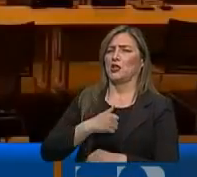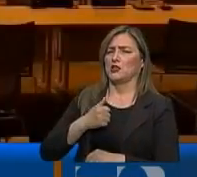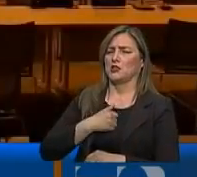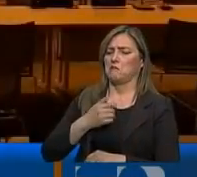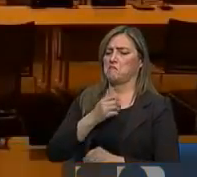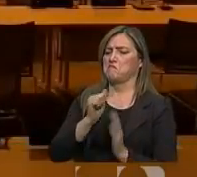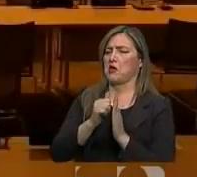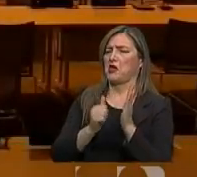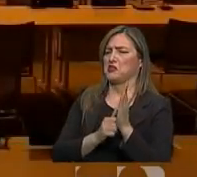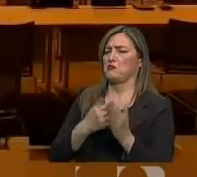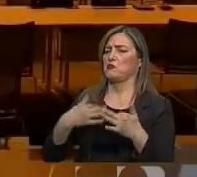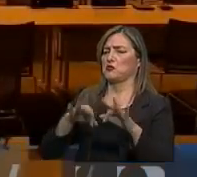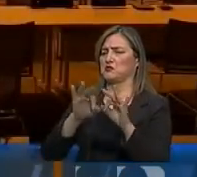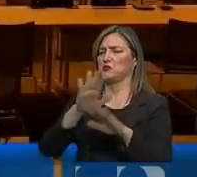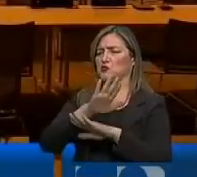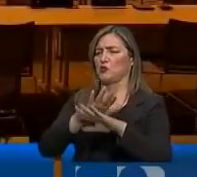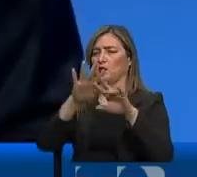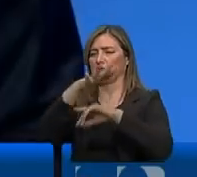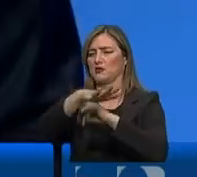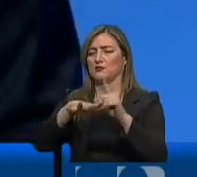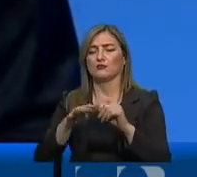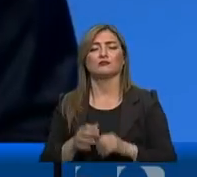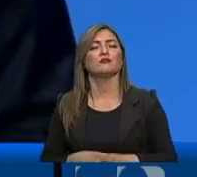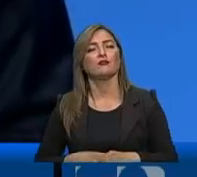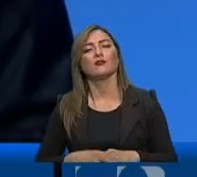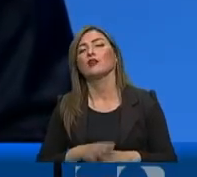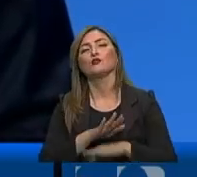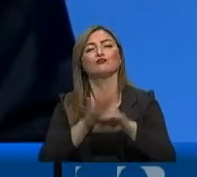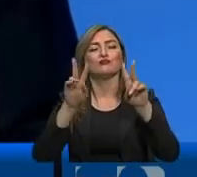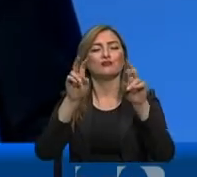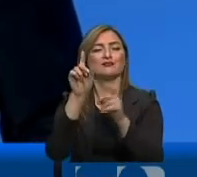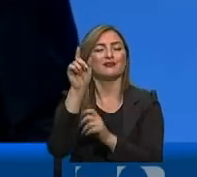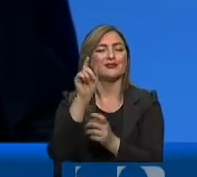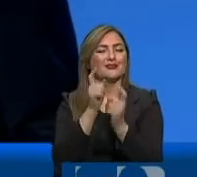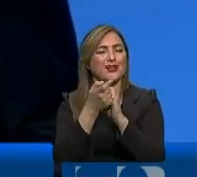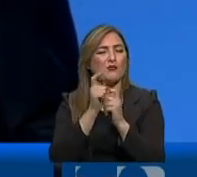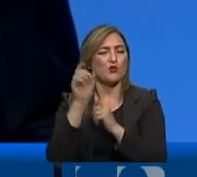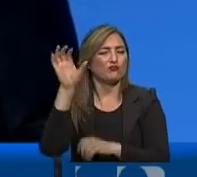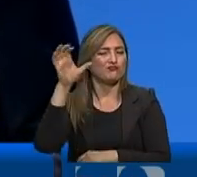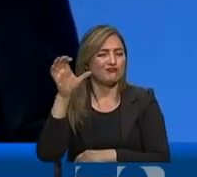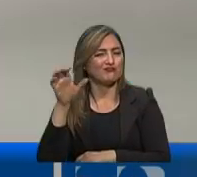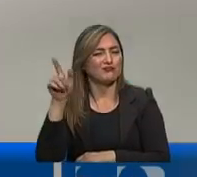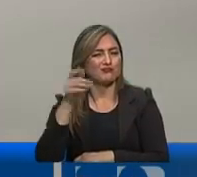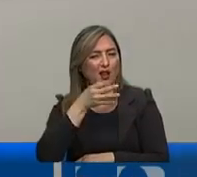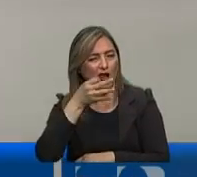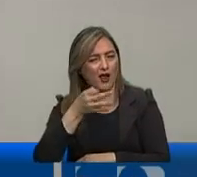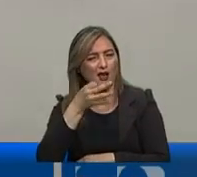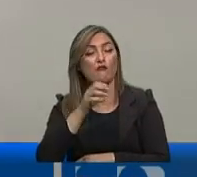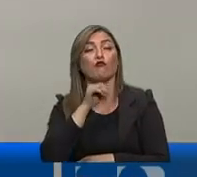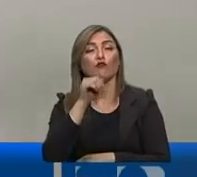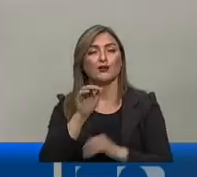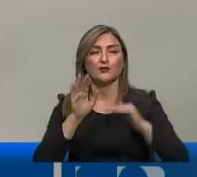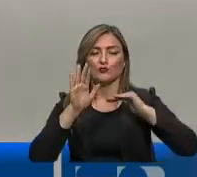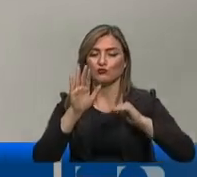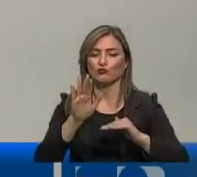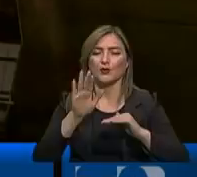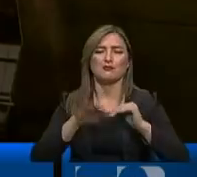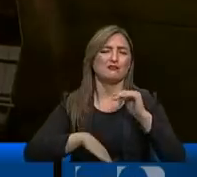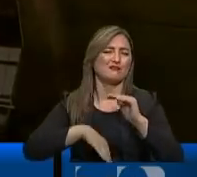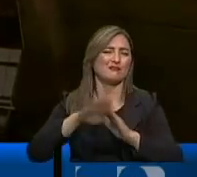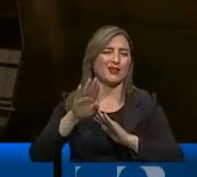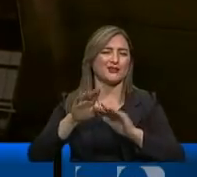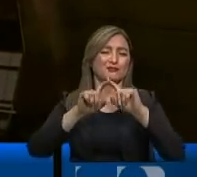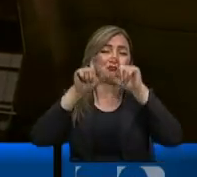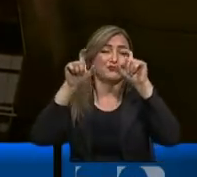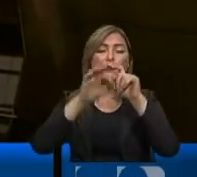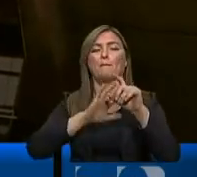importante. Respecto a los resultados de la última conferencia de las partes sobre el cambio climático, opina que todavía falta el compromiso de las grandes